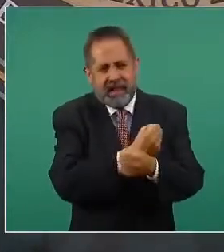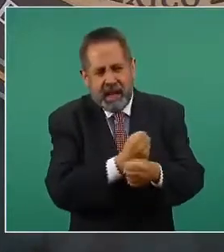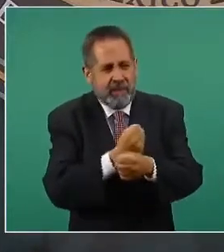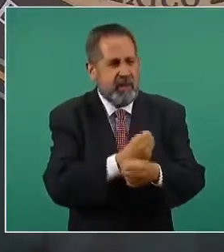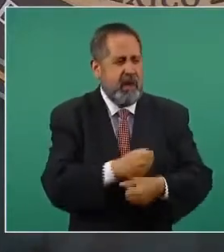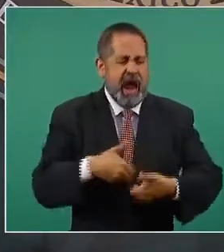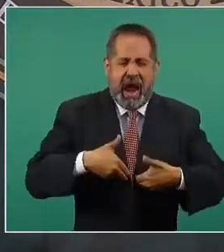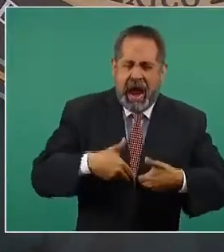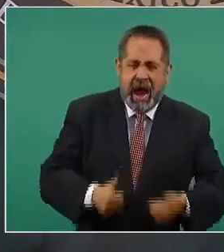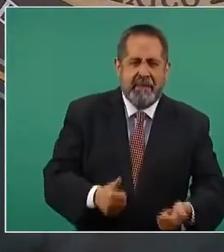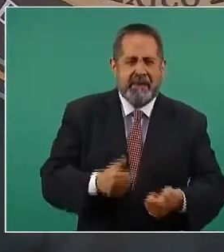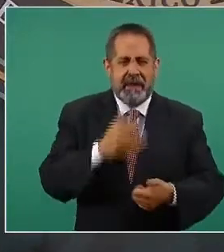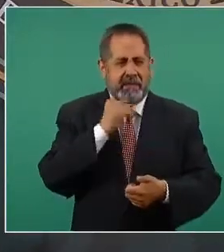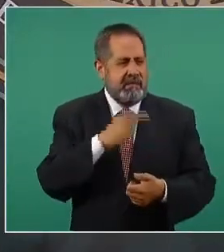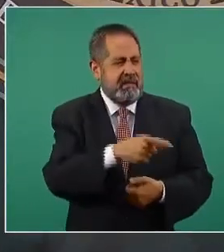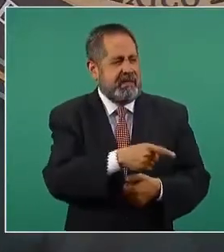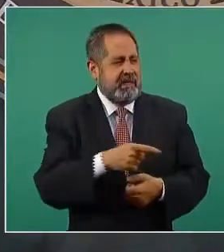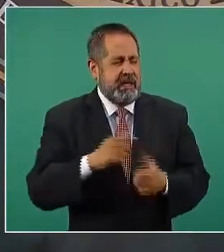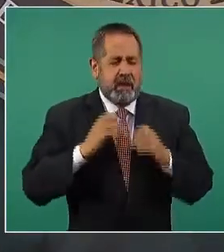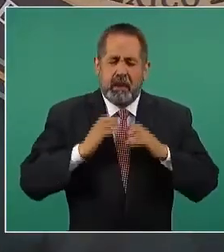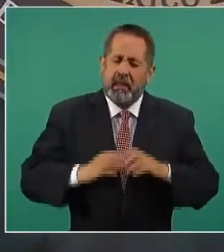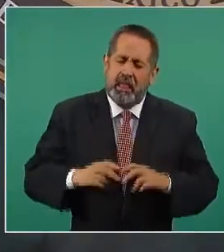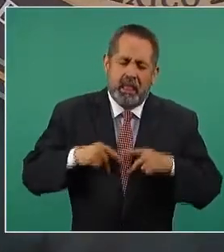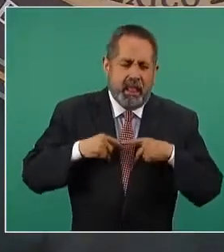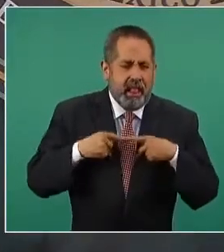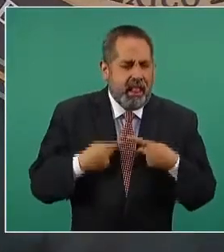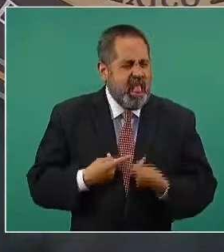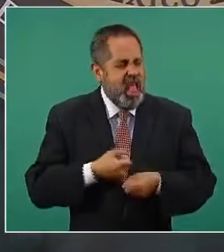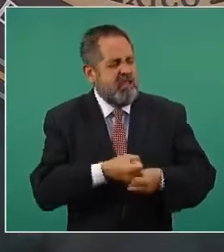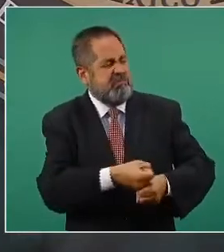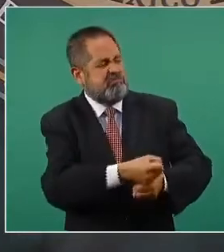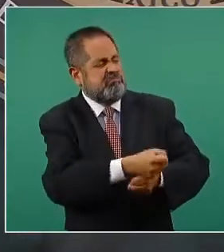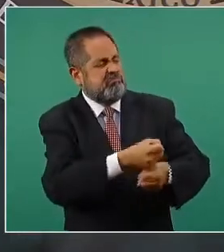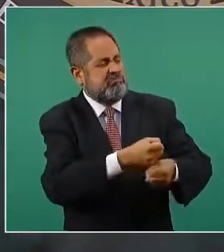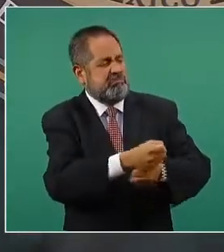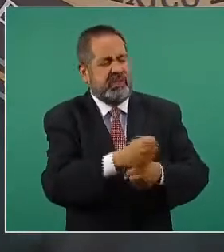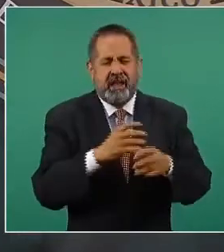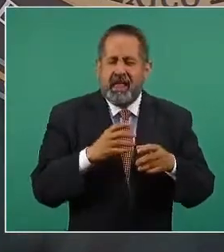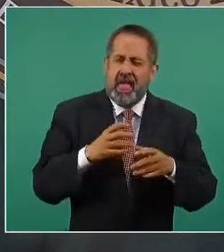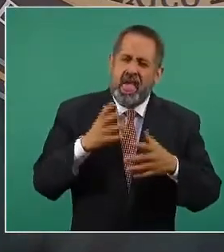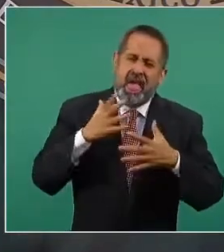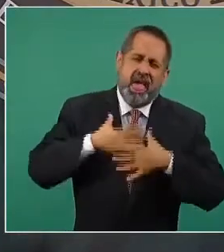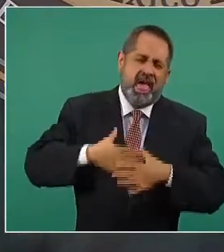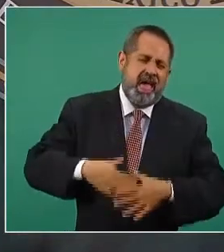el consecuente debilitamiento físico, así como el desgano